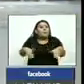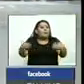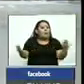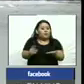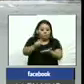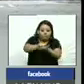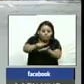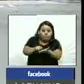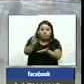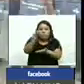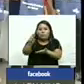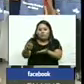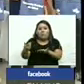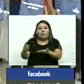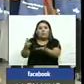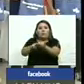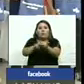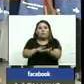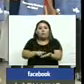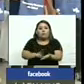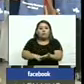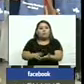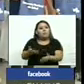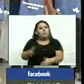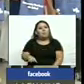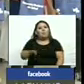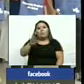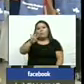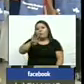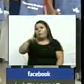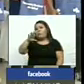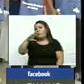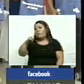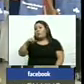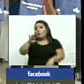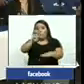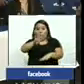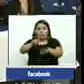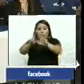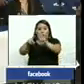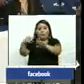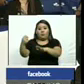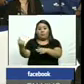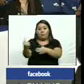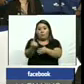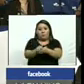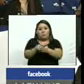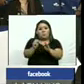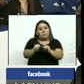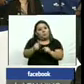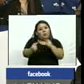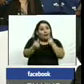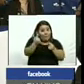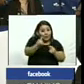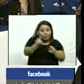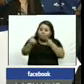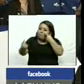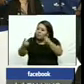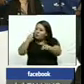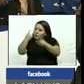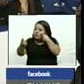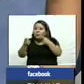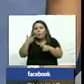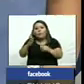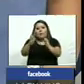encuesta se prevé contratar temporalmente cerca de 460 personas, quienes visitarán alrededor de